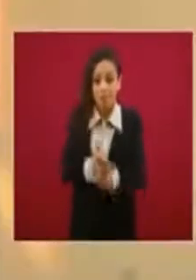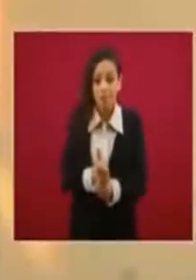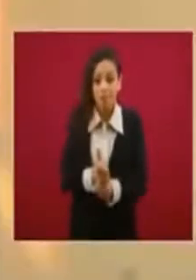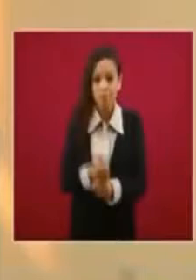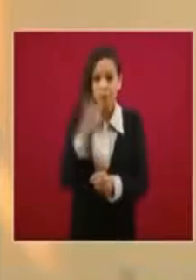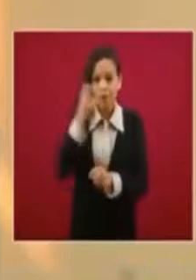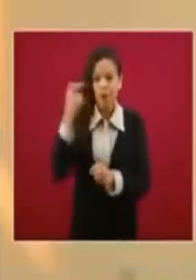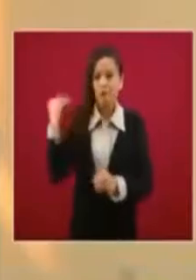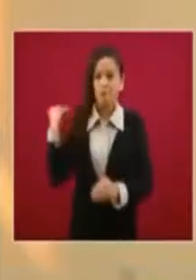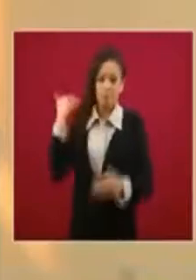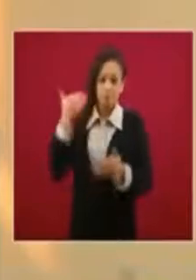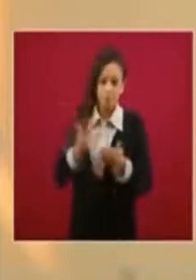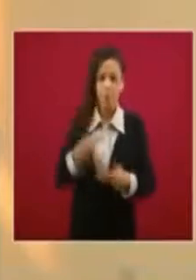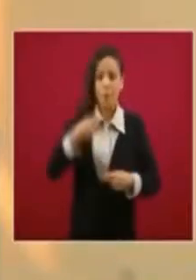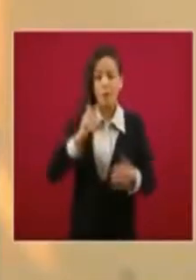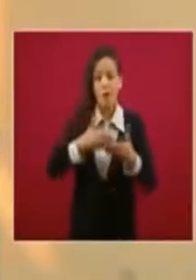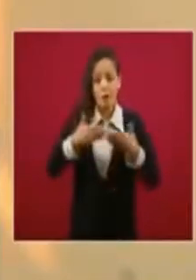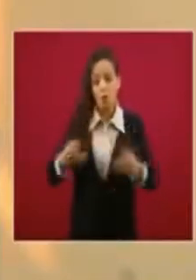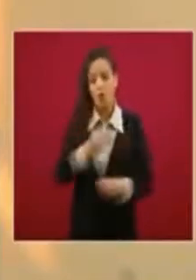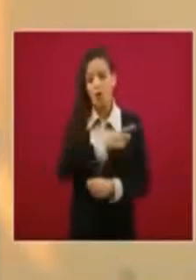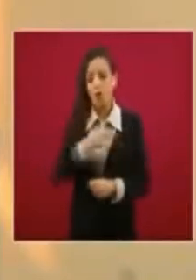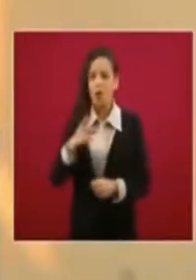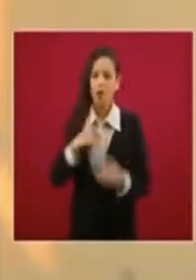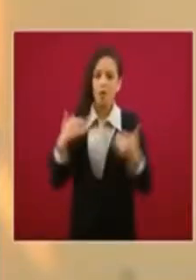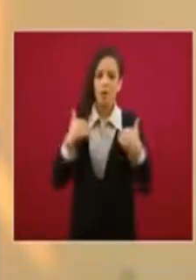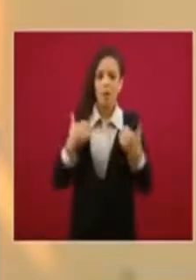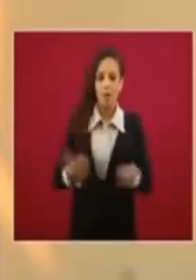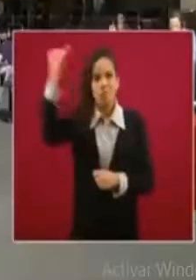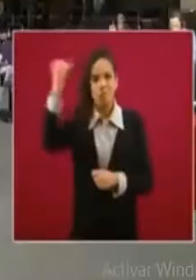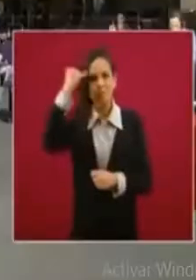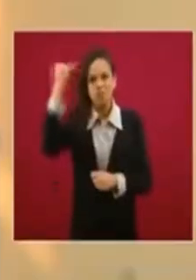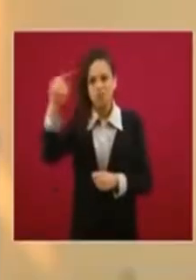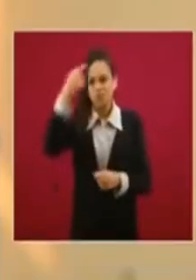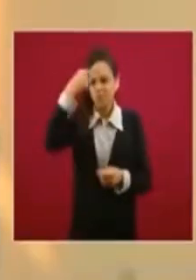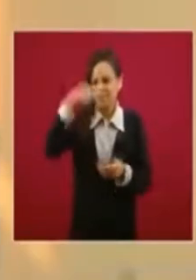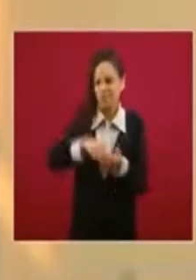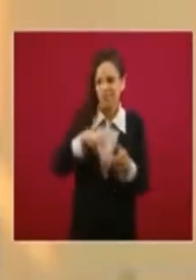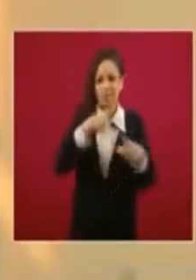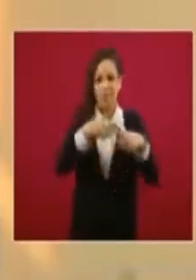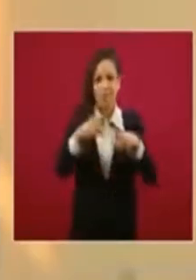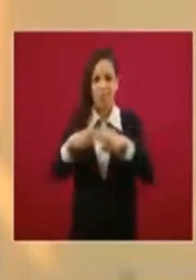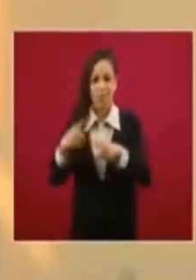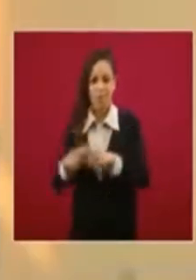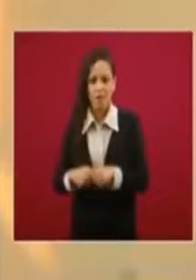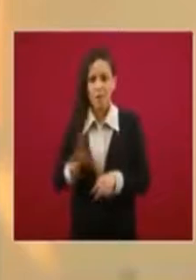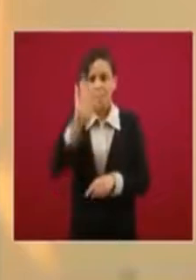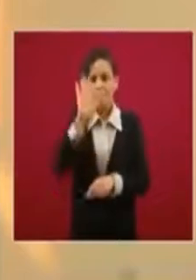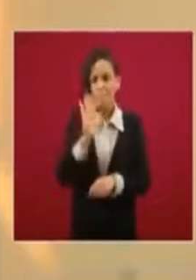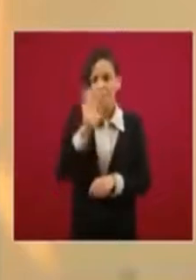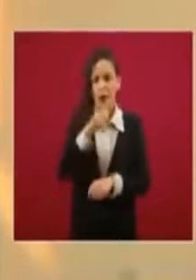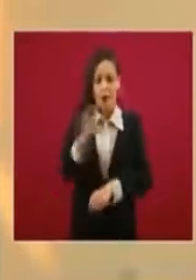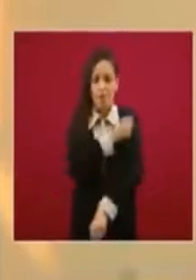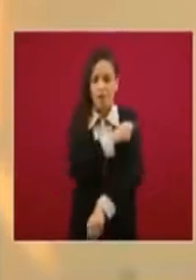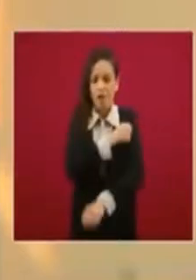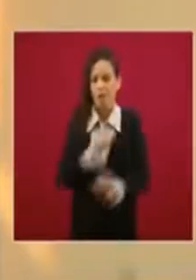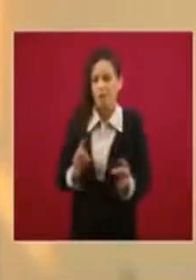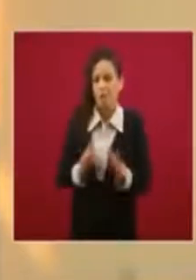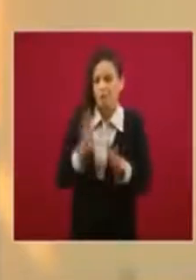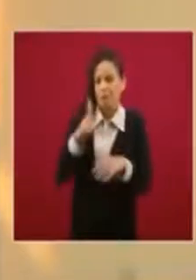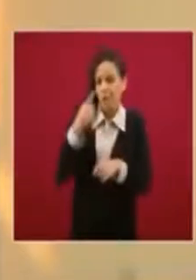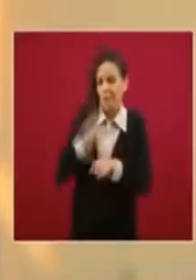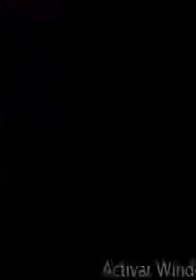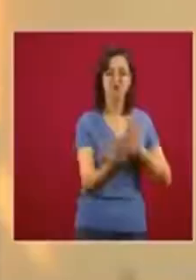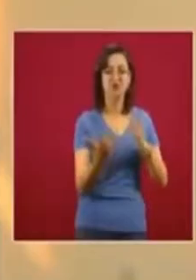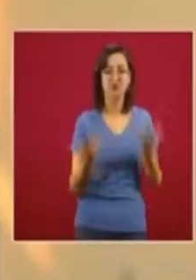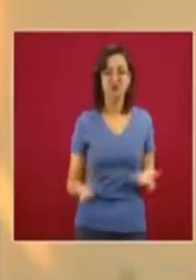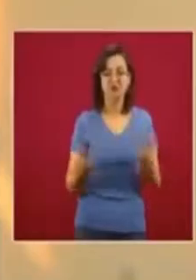que entender es que esas creencias de gente dejan que las vacunas pudieran ser peligrosas. Esto es una